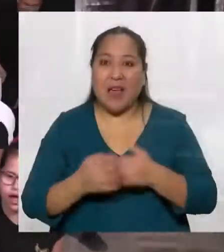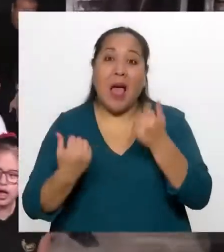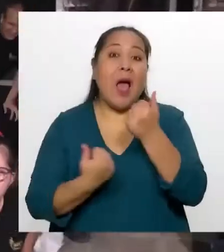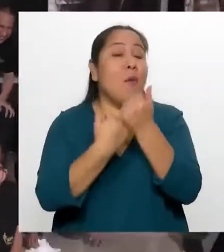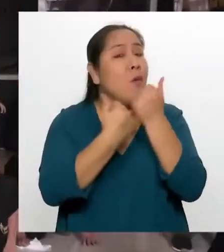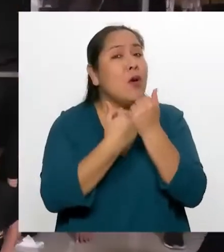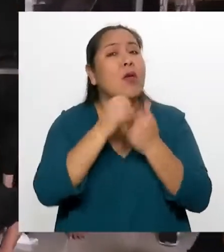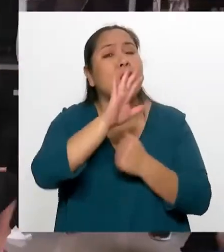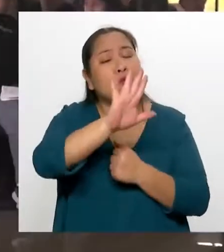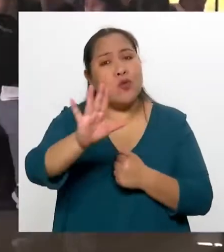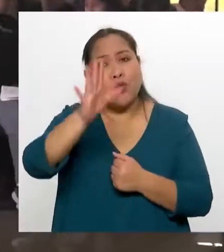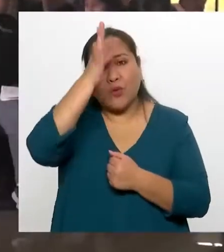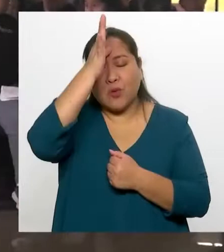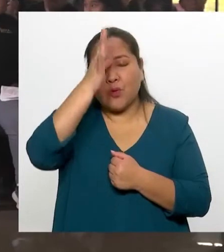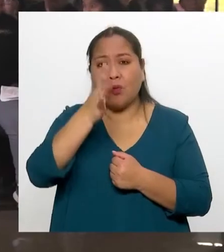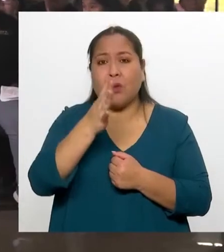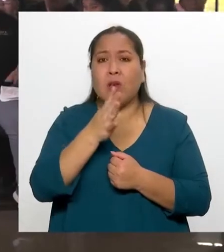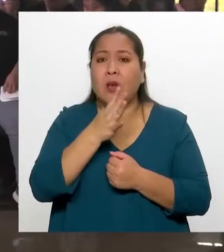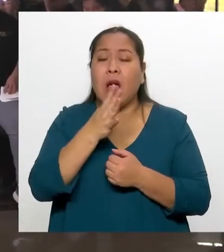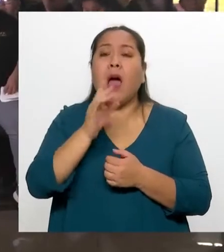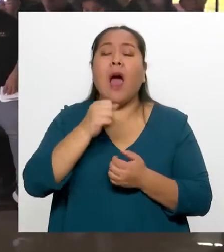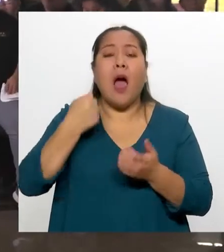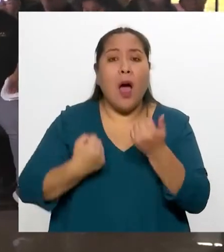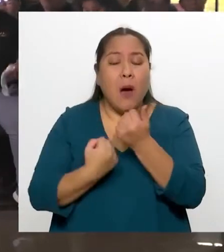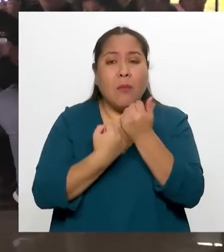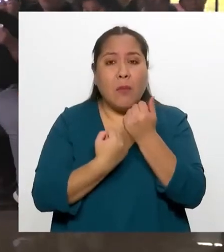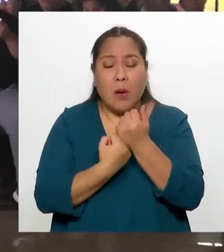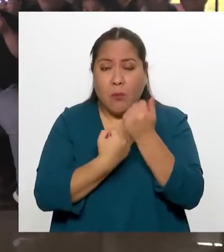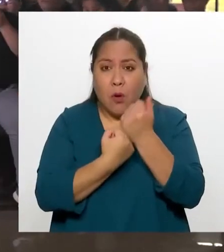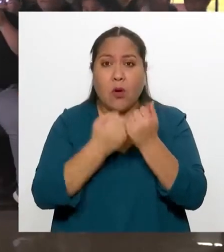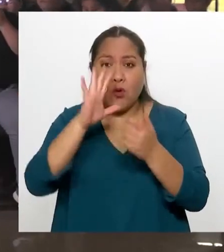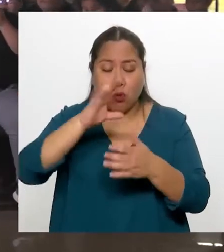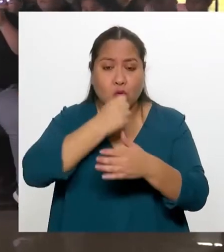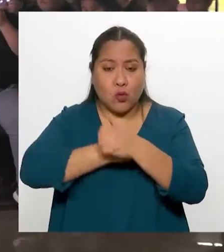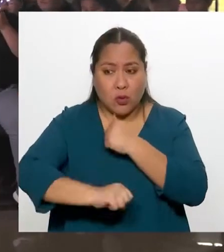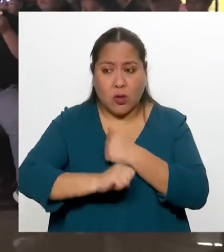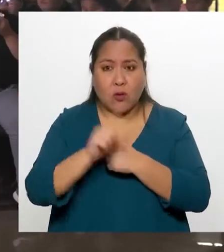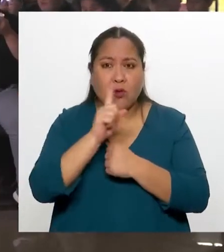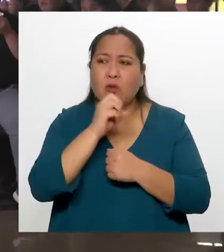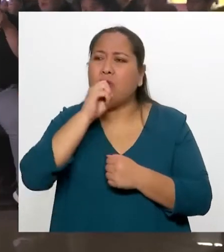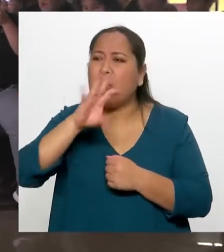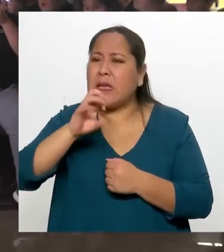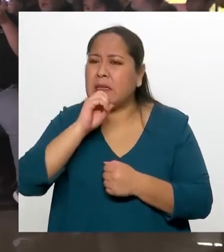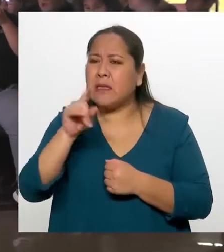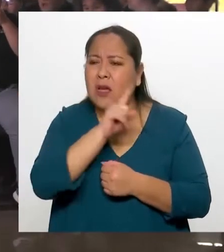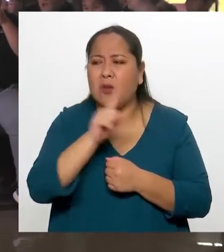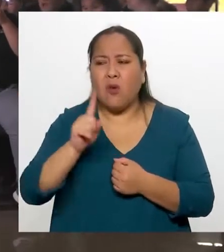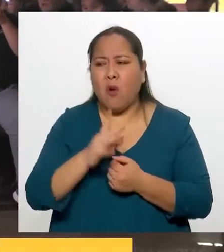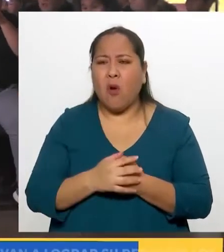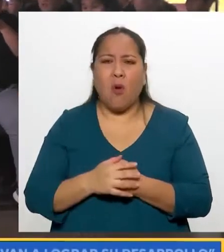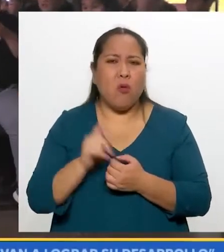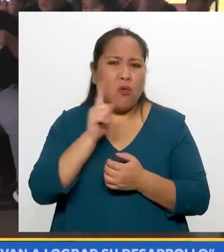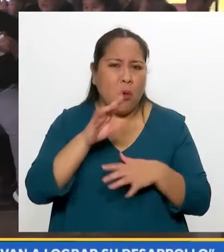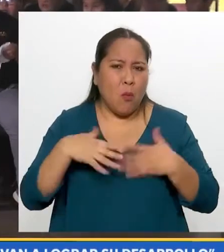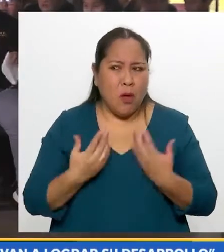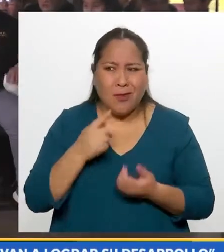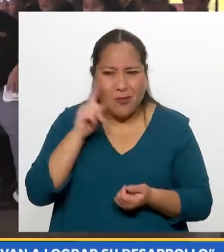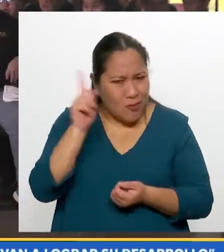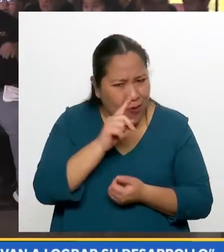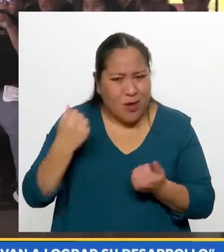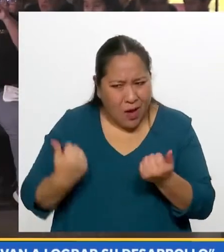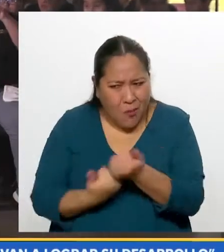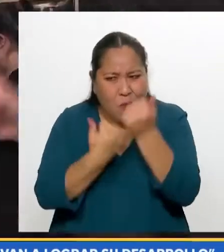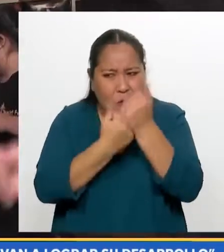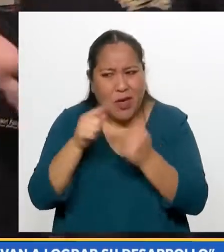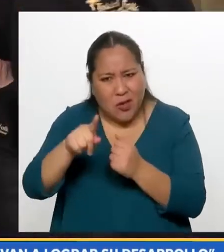Apoyen mucho a sus hijos. Nunca de decir no, que ellos no pueden, porque estos niños pueden. Y si nosotros ponemos ese empeño en ellos, ellos